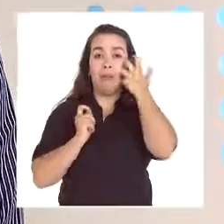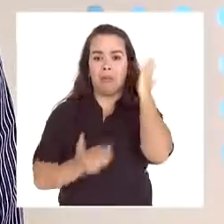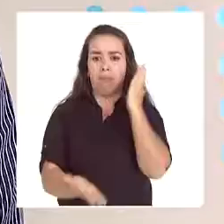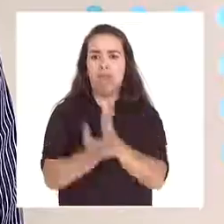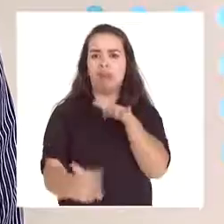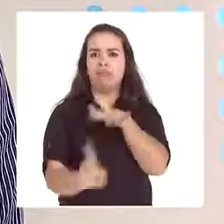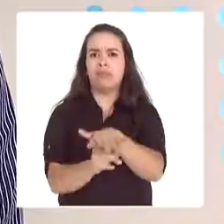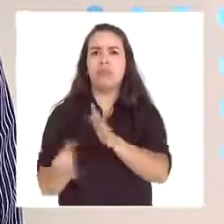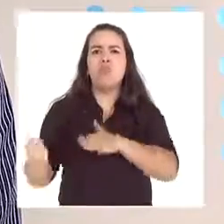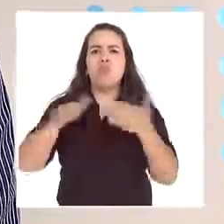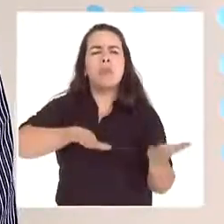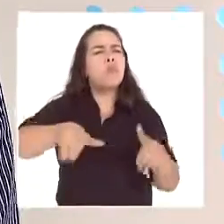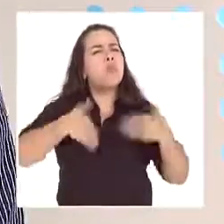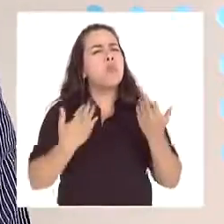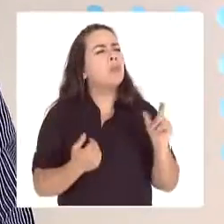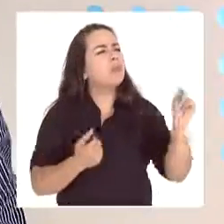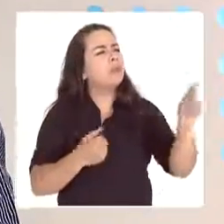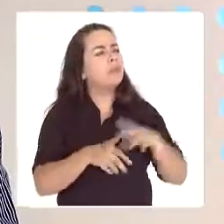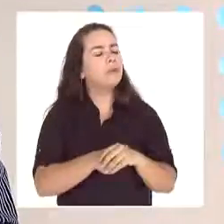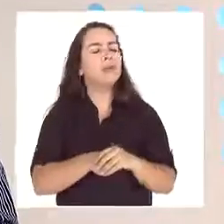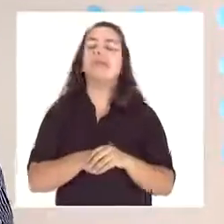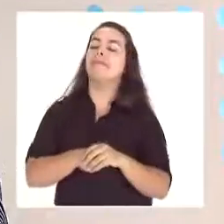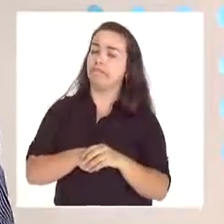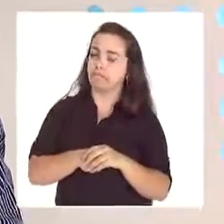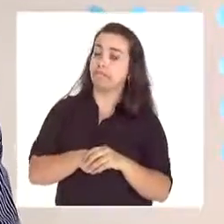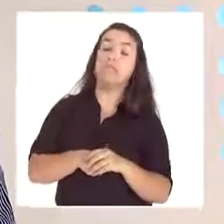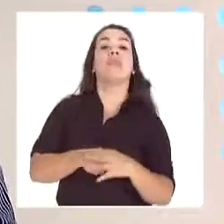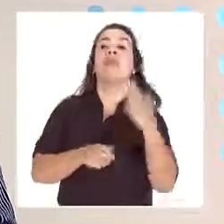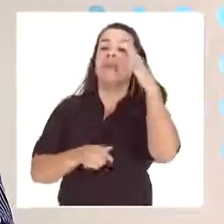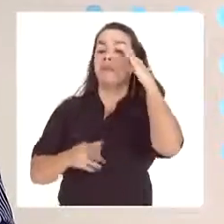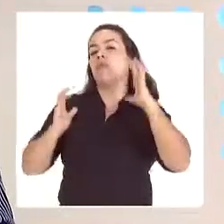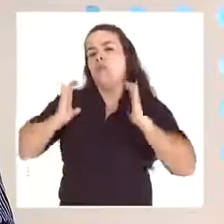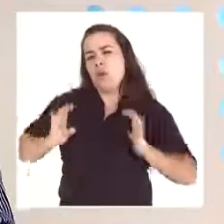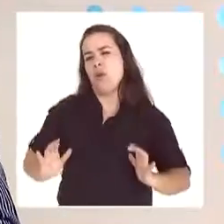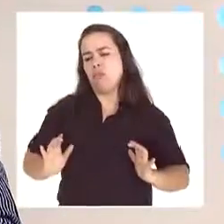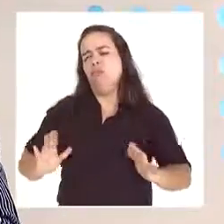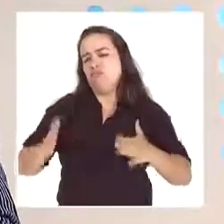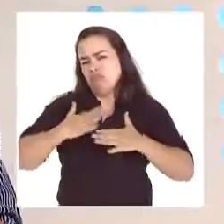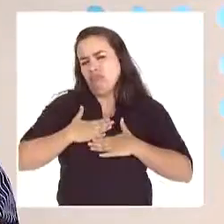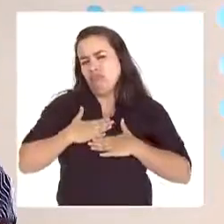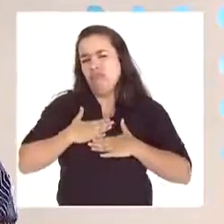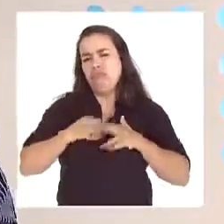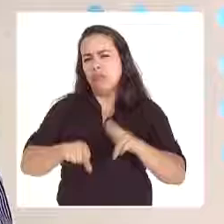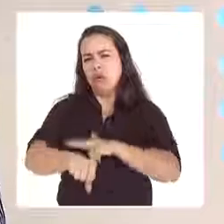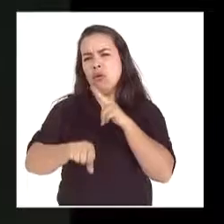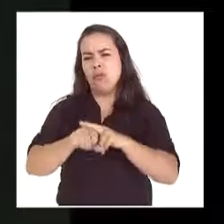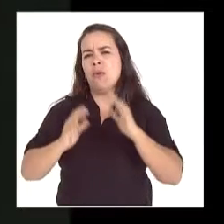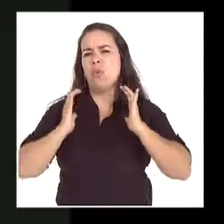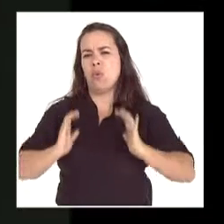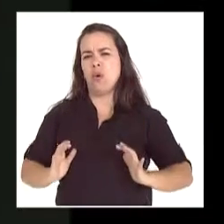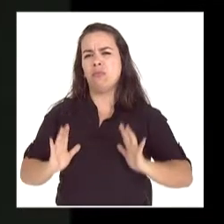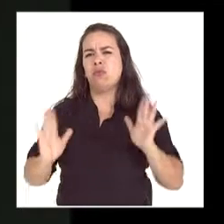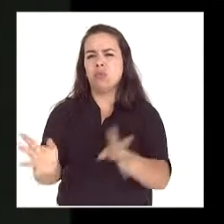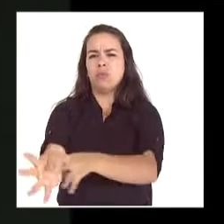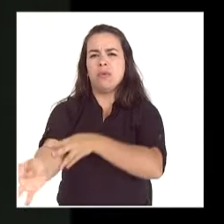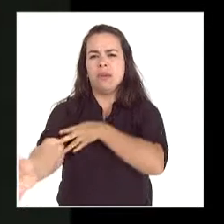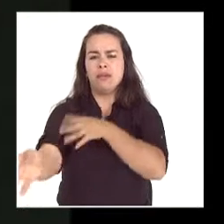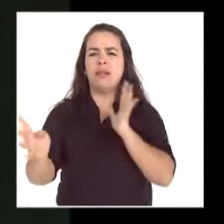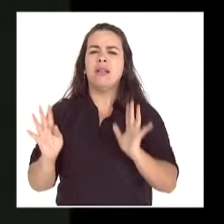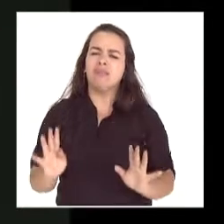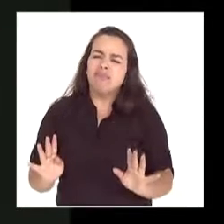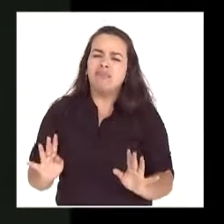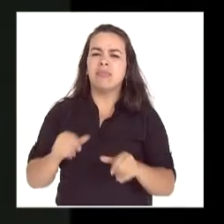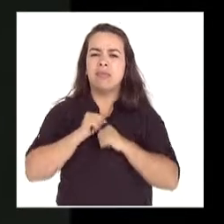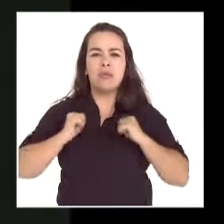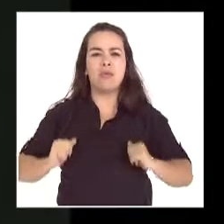Claro, hay condiciones anatómicas propias de la de las arterias y especialmente de la arteria